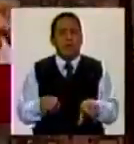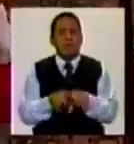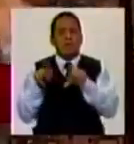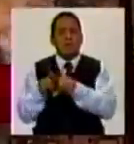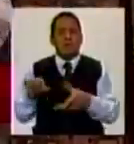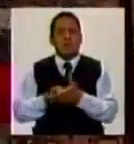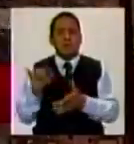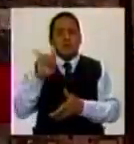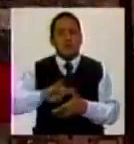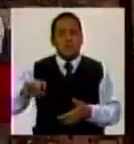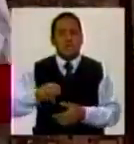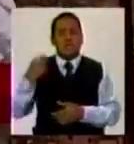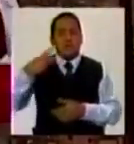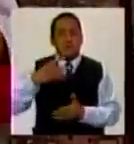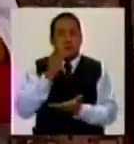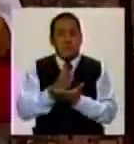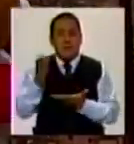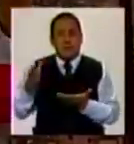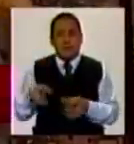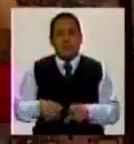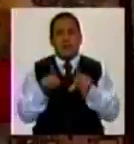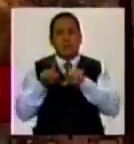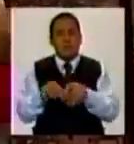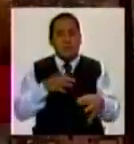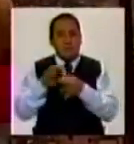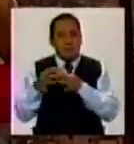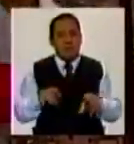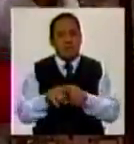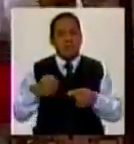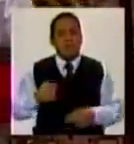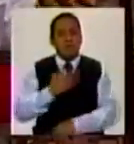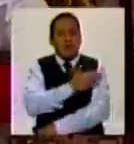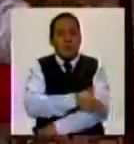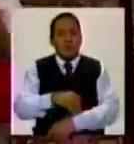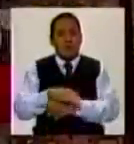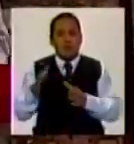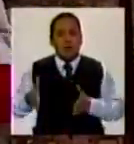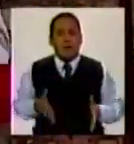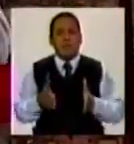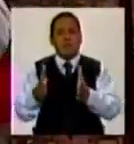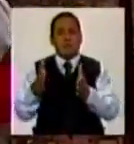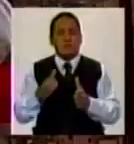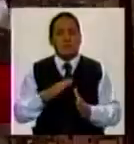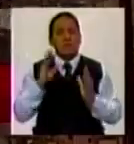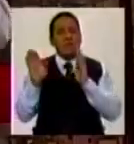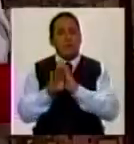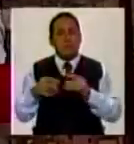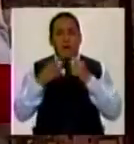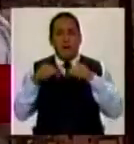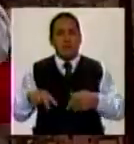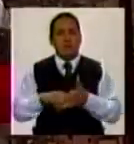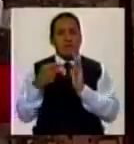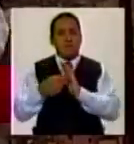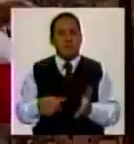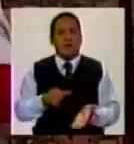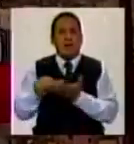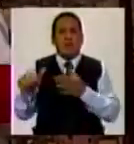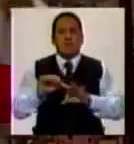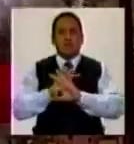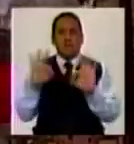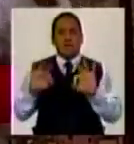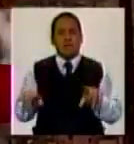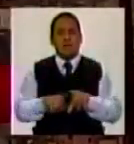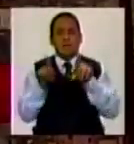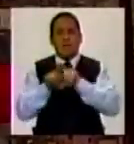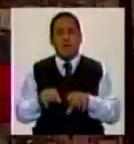se utiliza en la segunda parte para calcular los beneficios para la sociedad de hacer una carretera. Entonces, acá no hay ningún gato encerrado, es una cosa estándar.